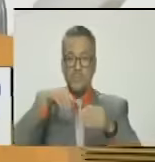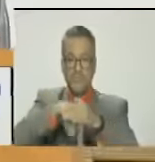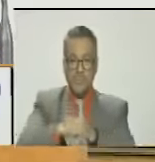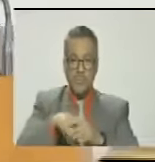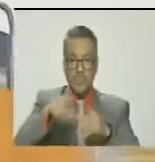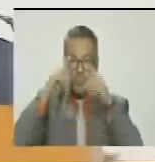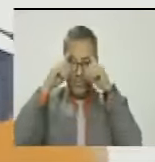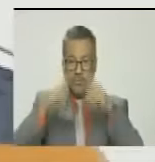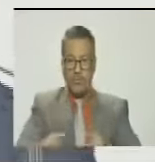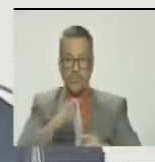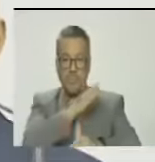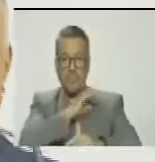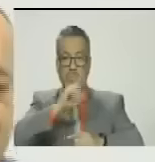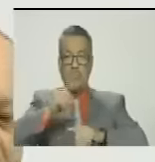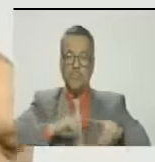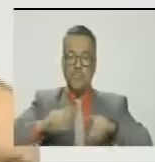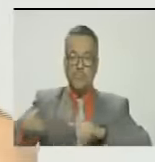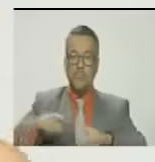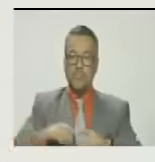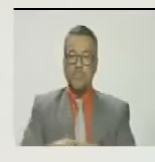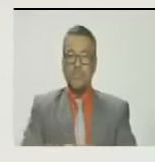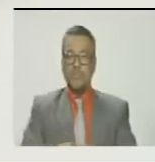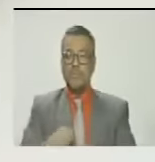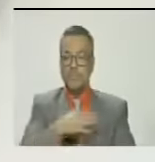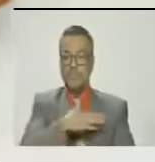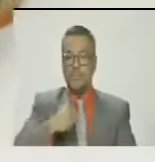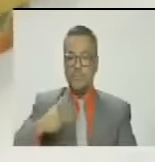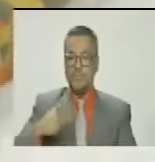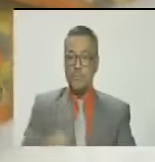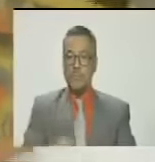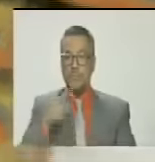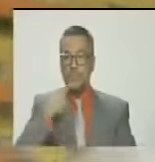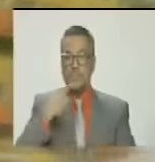integrantes o por decisión de la Junta Directiva.